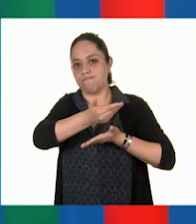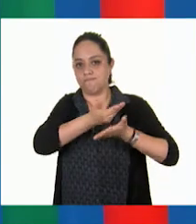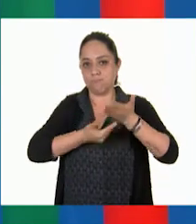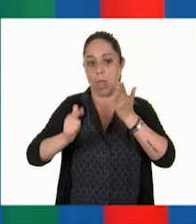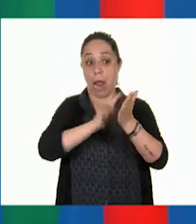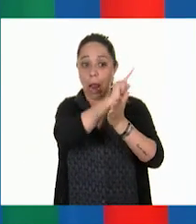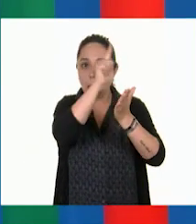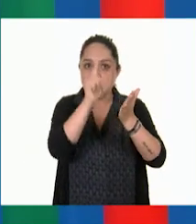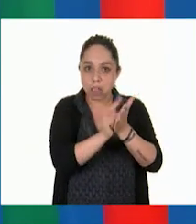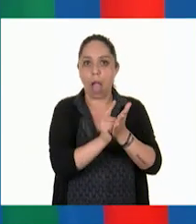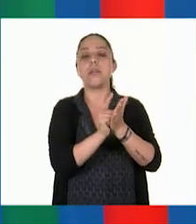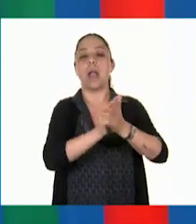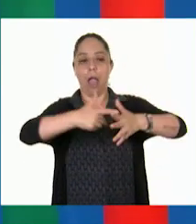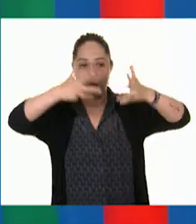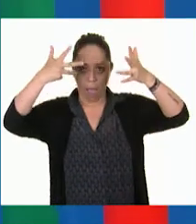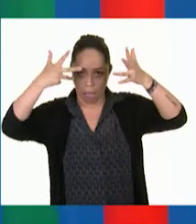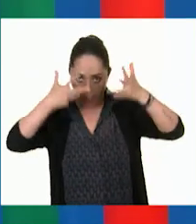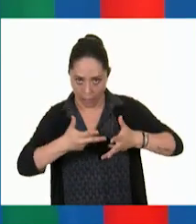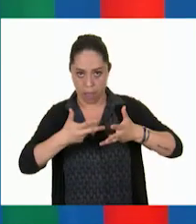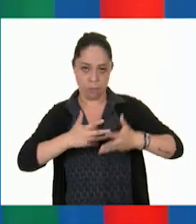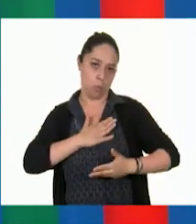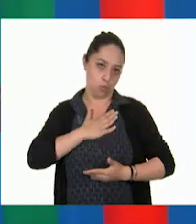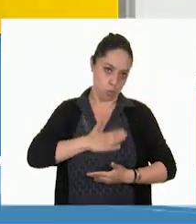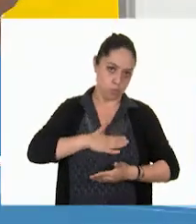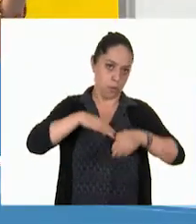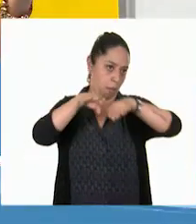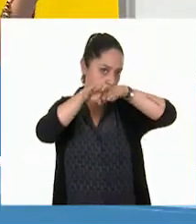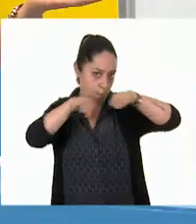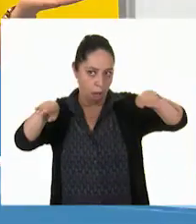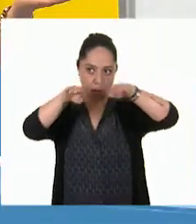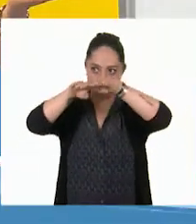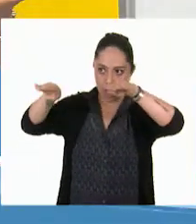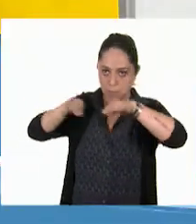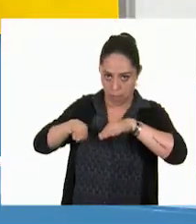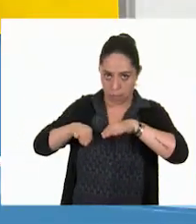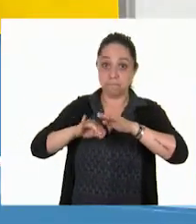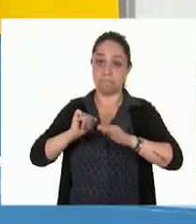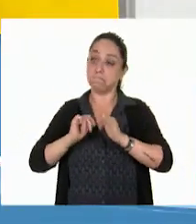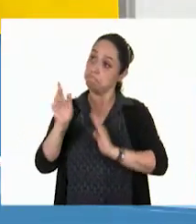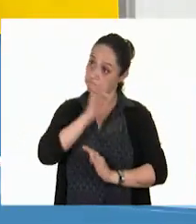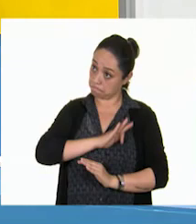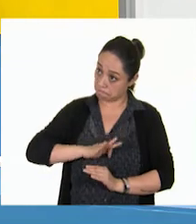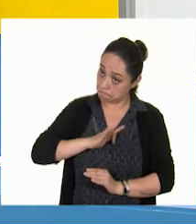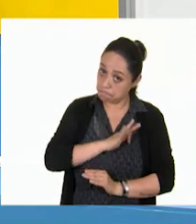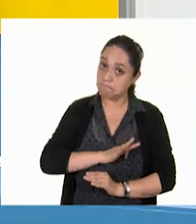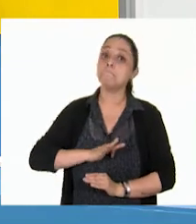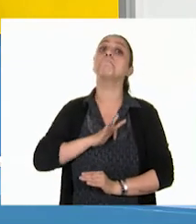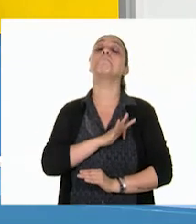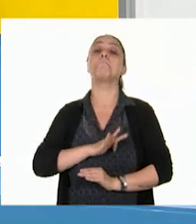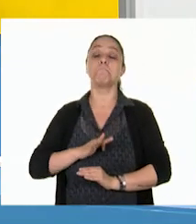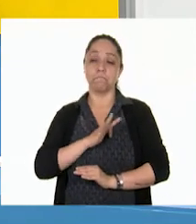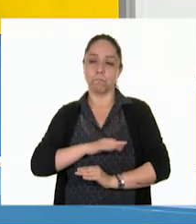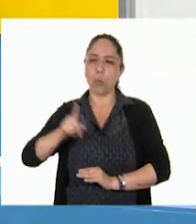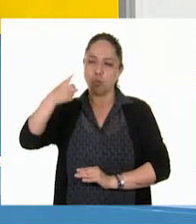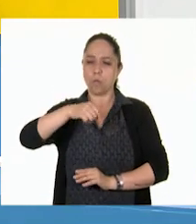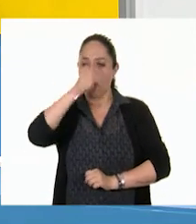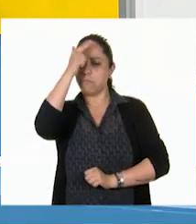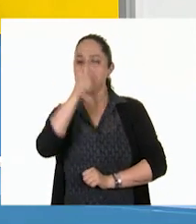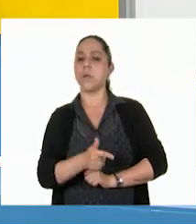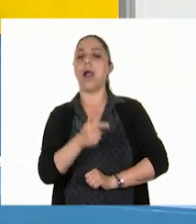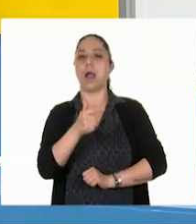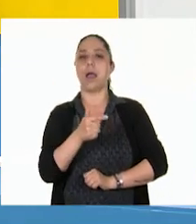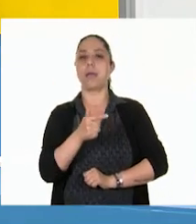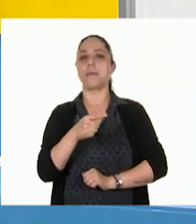se aplique de forma justa y equitativa, ¿verdad? Los felicito, chicos. Lograron identificar la aplicación